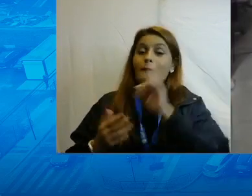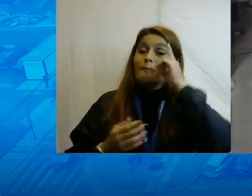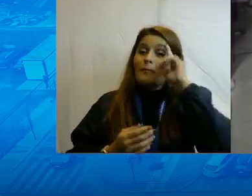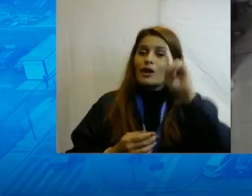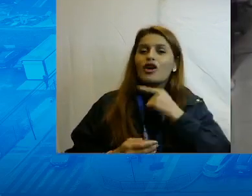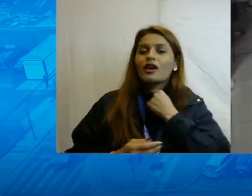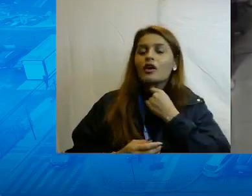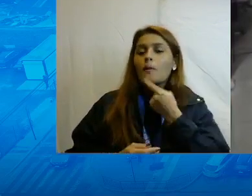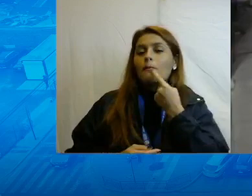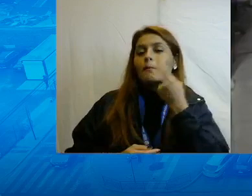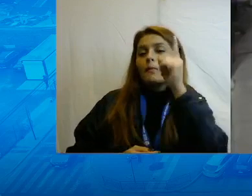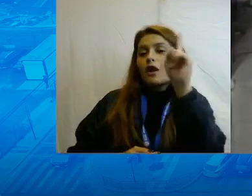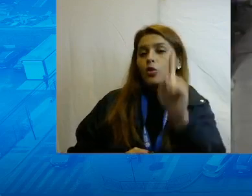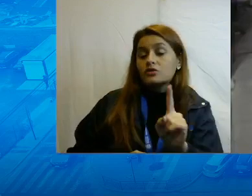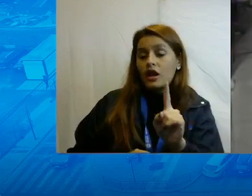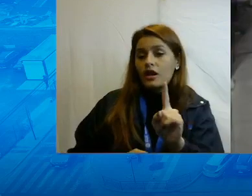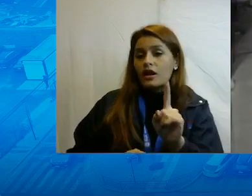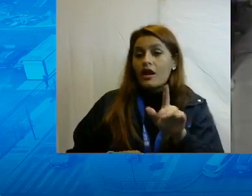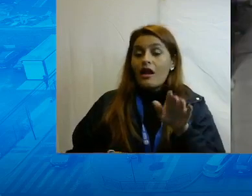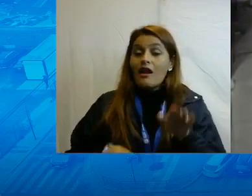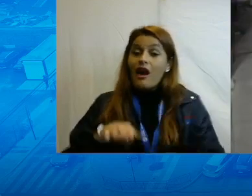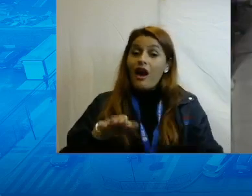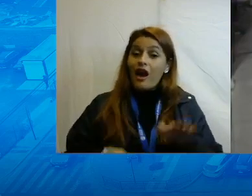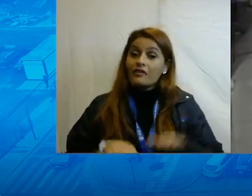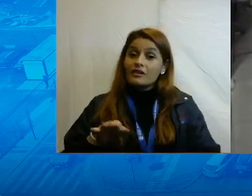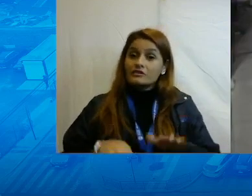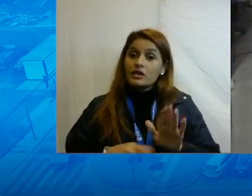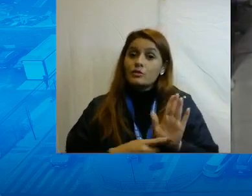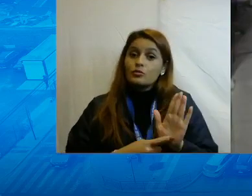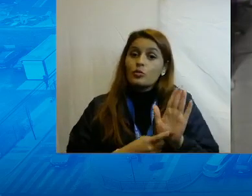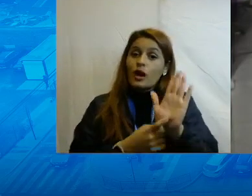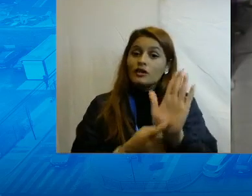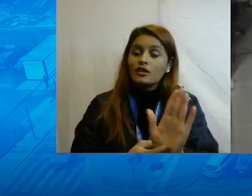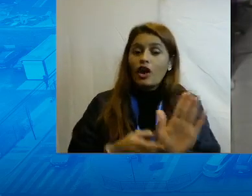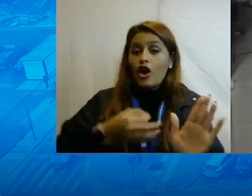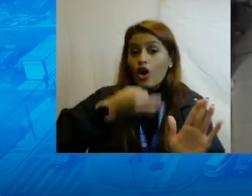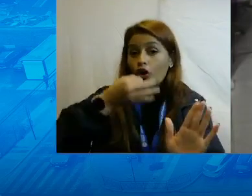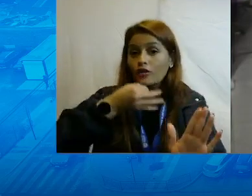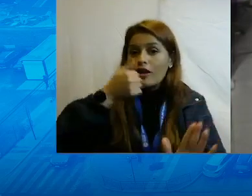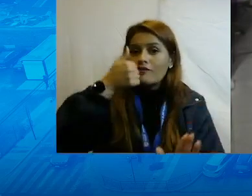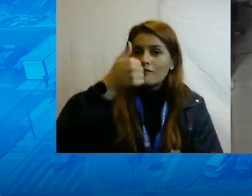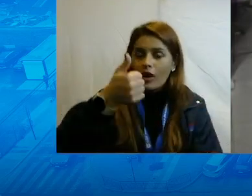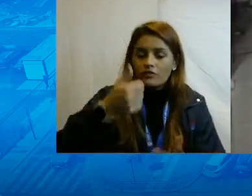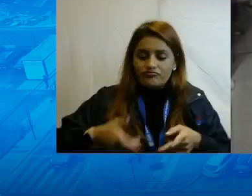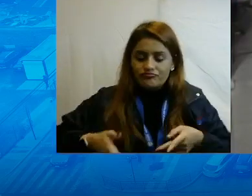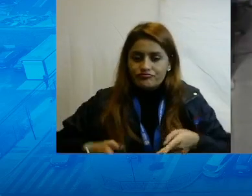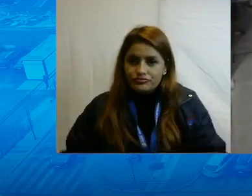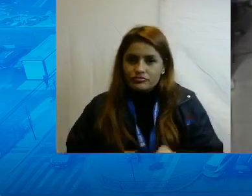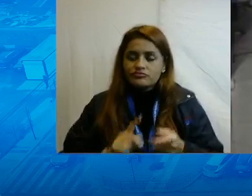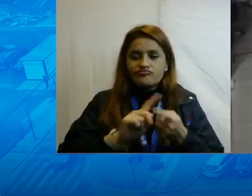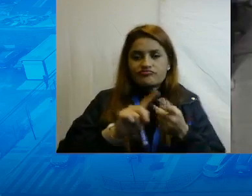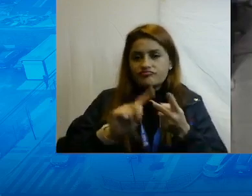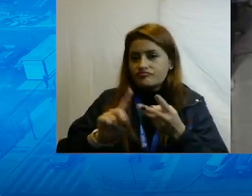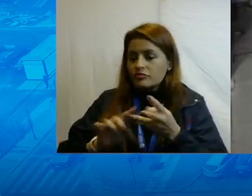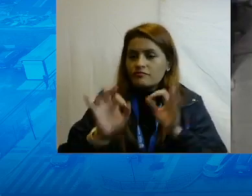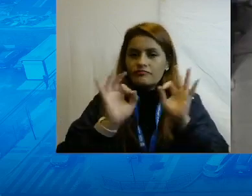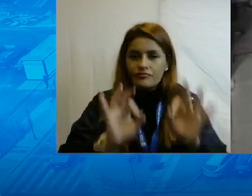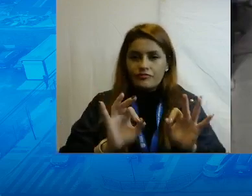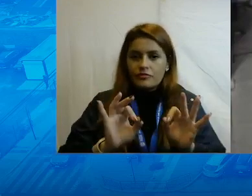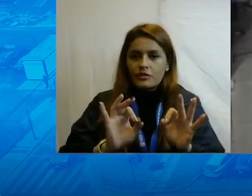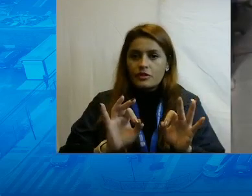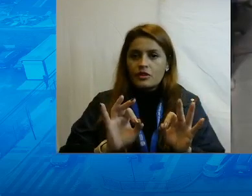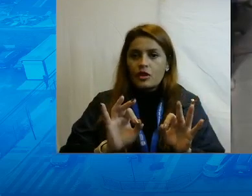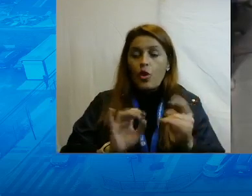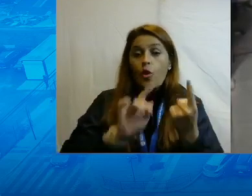un tema que apareció hoy día. Digamos, a nosotros no nos vienen a contar muchas veces lo bueno, que se esterilizaron, que atendieron al perrito, nos vienen a contar los problemas. Así que